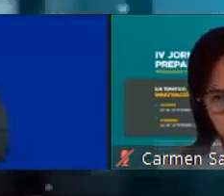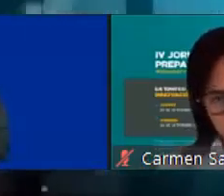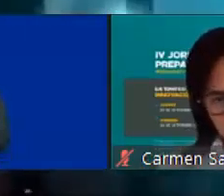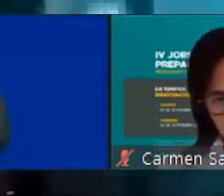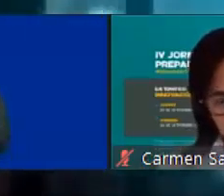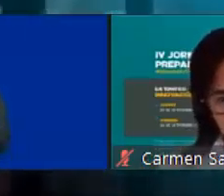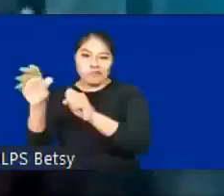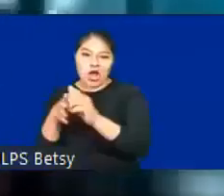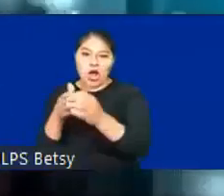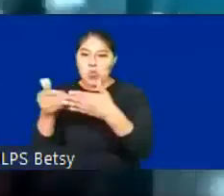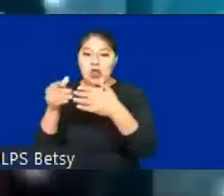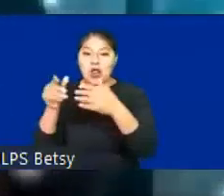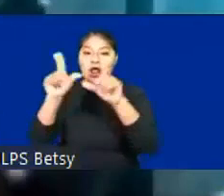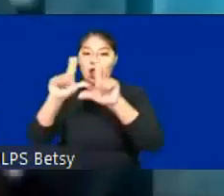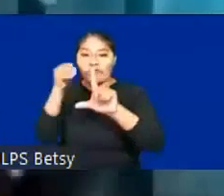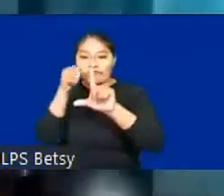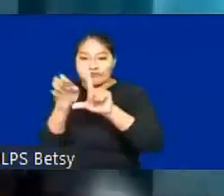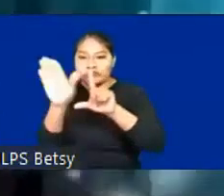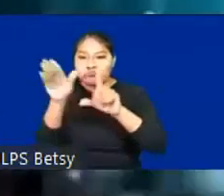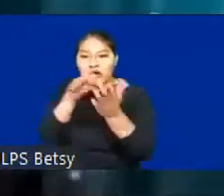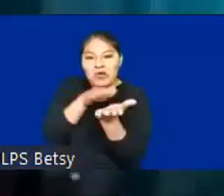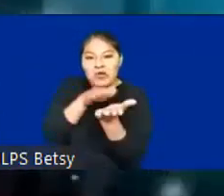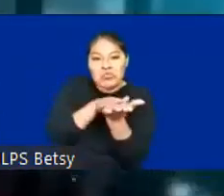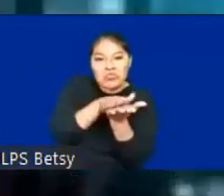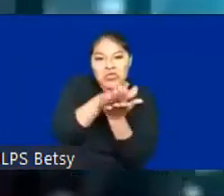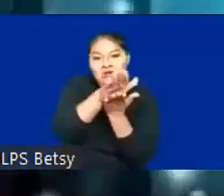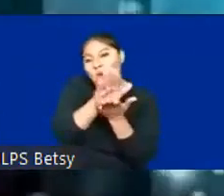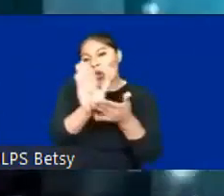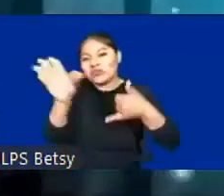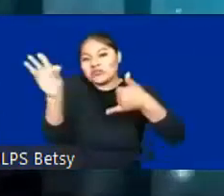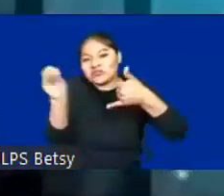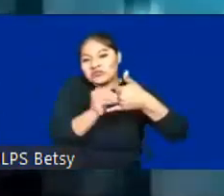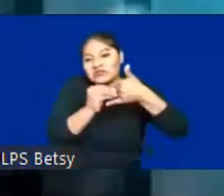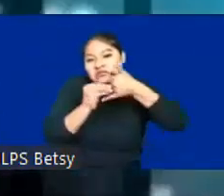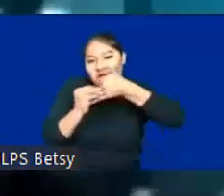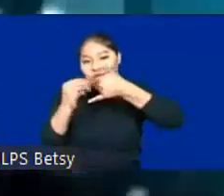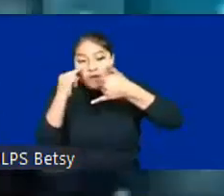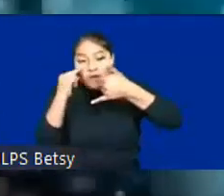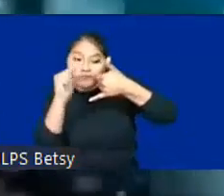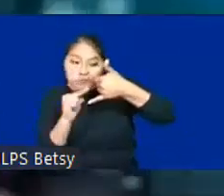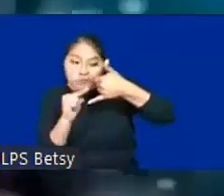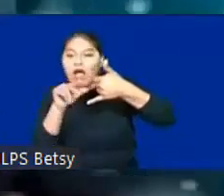la descarga. También puedo descargar, en el caso de inmatriculación, la orden de giro,